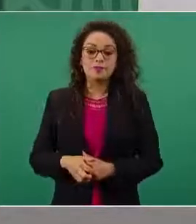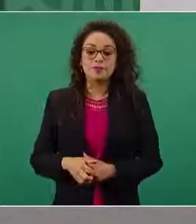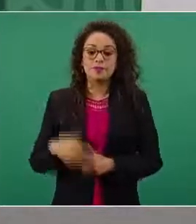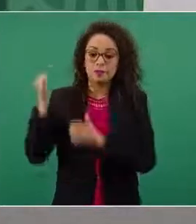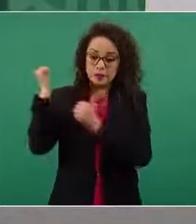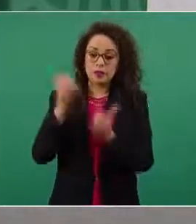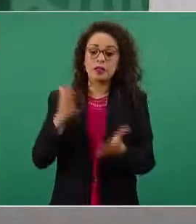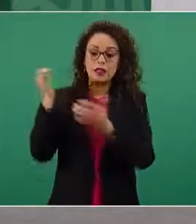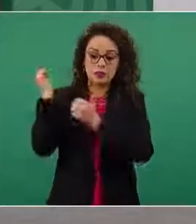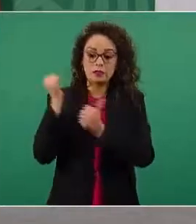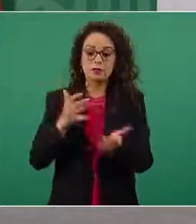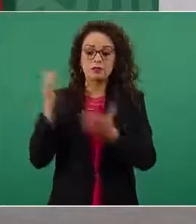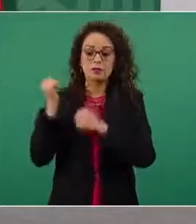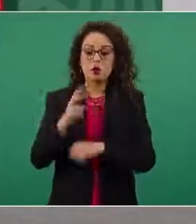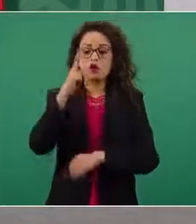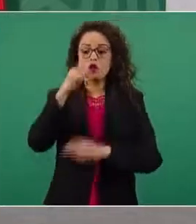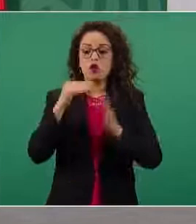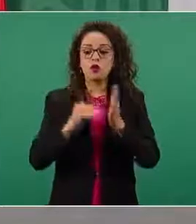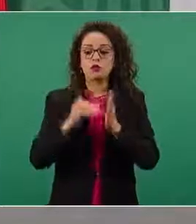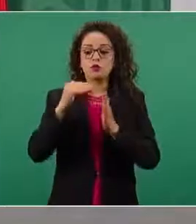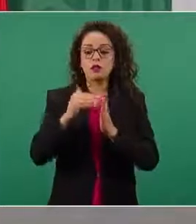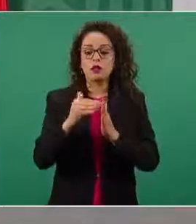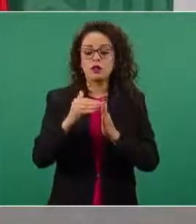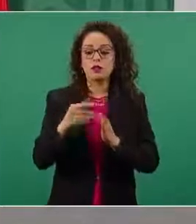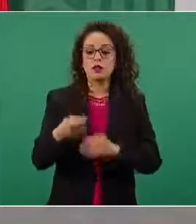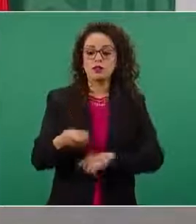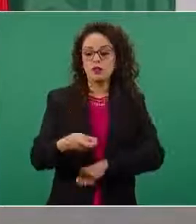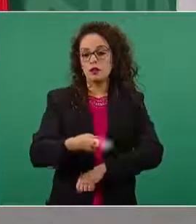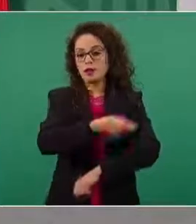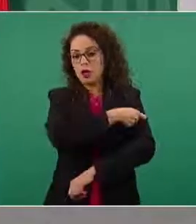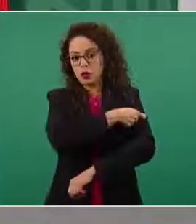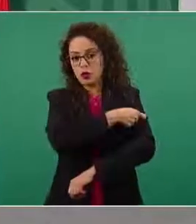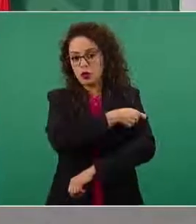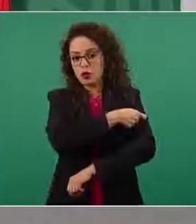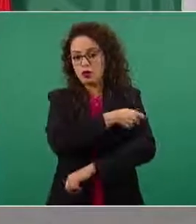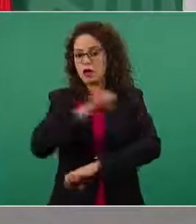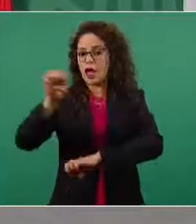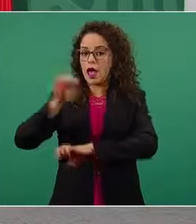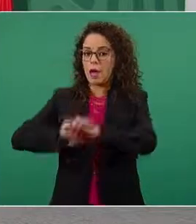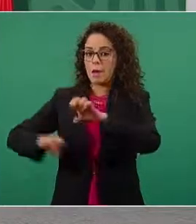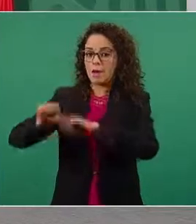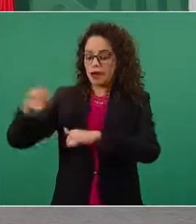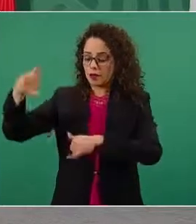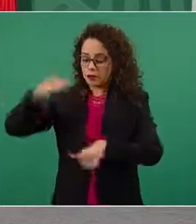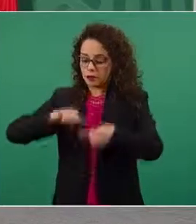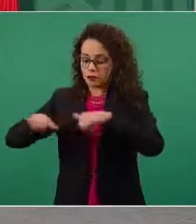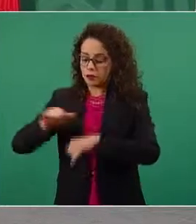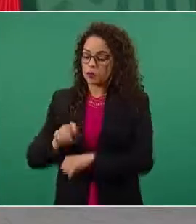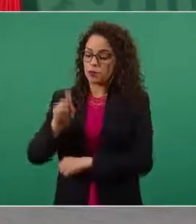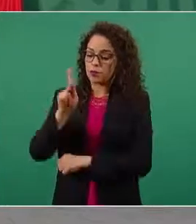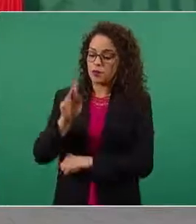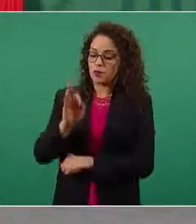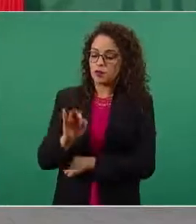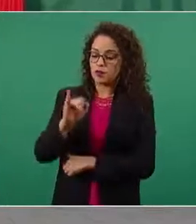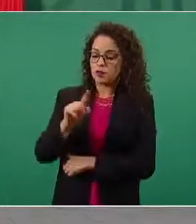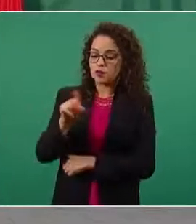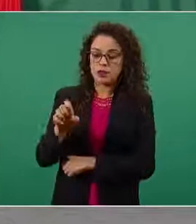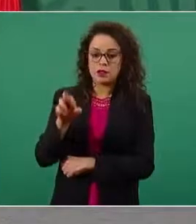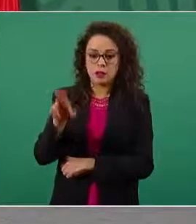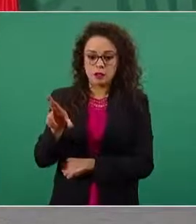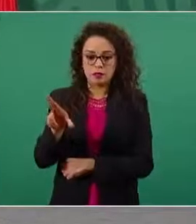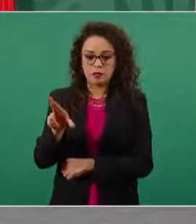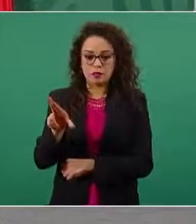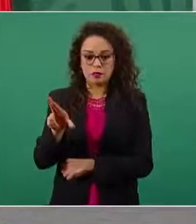van a llegar 2 millones de vacunas Pfizer. No sé si ya llegó.